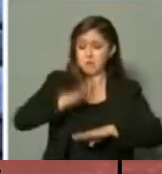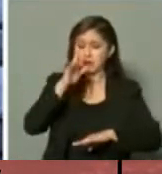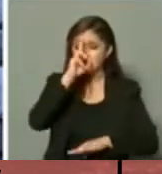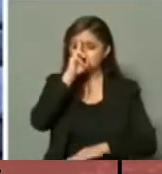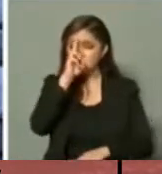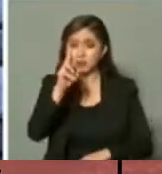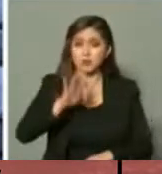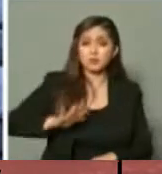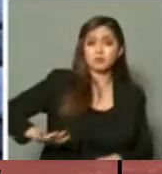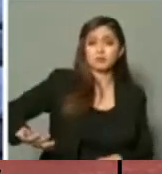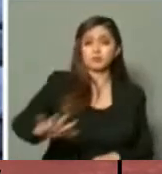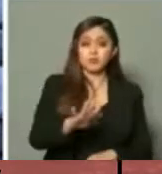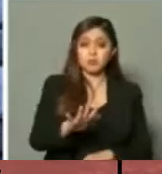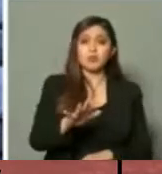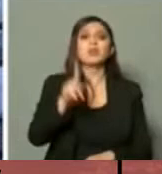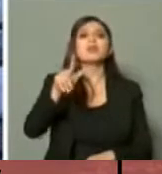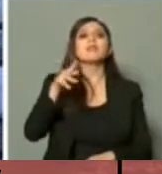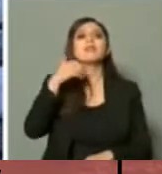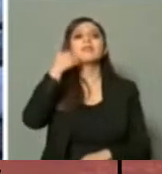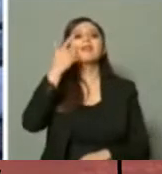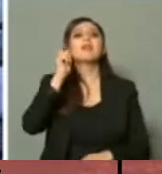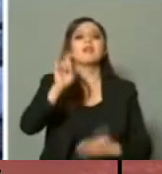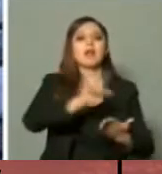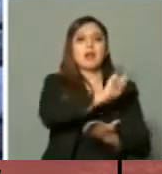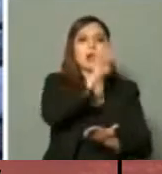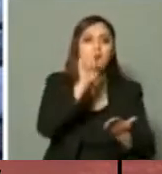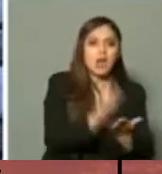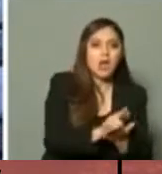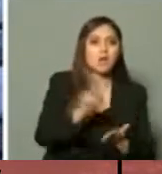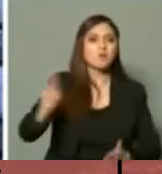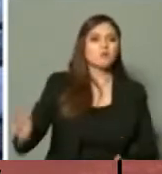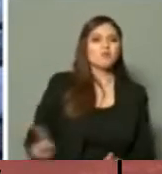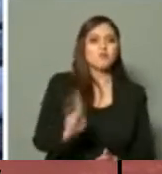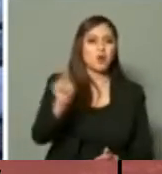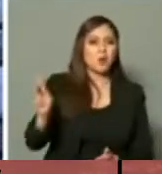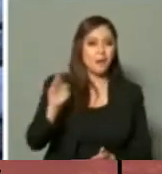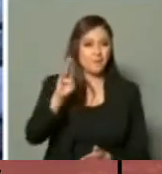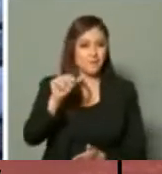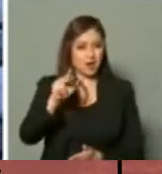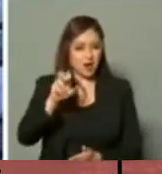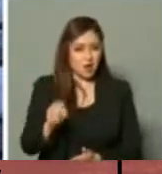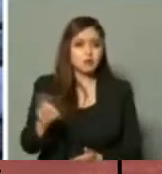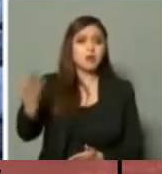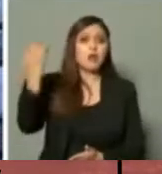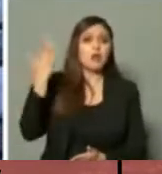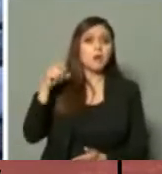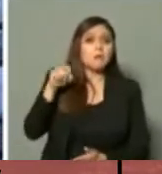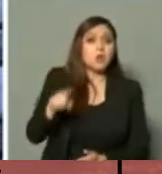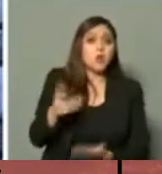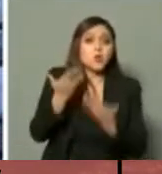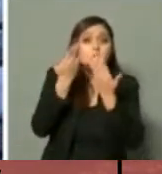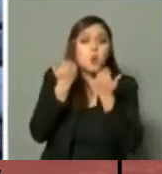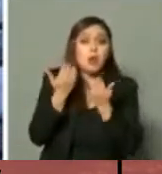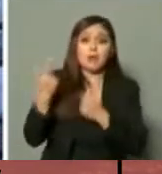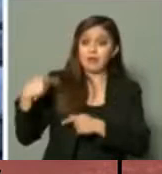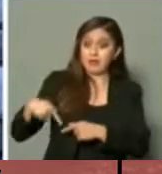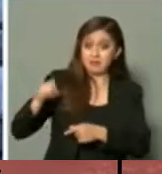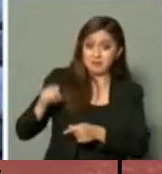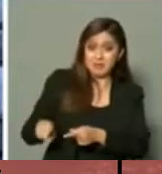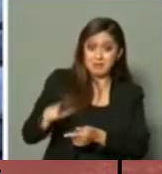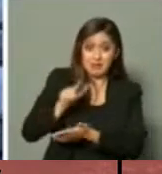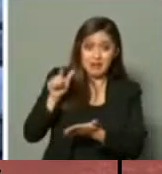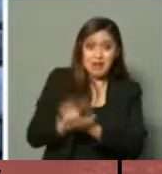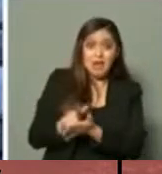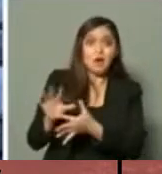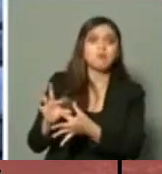ellos. Vamos a impulsar también la Ley de Barrios y Pueblos Originarios, que ha estado atorada gracias a esta legislatura pasada, donde se